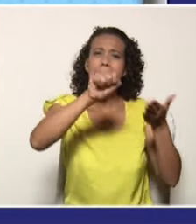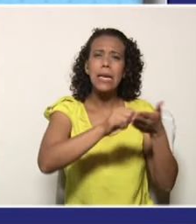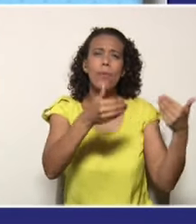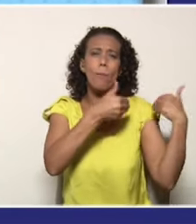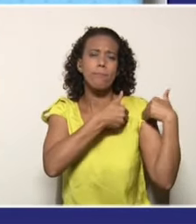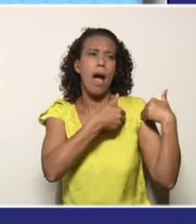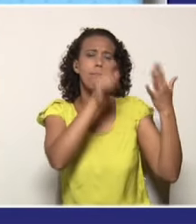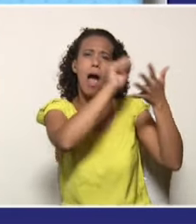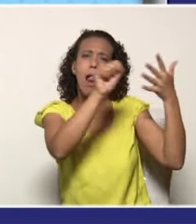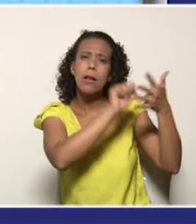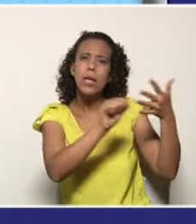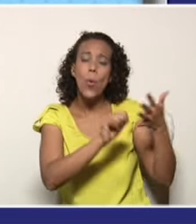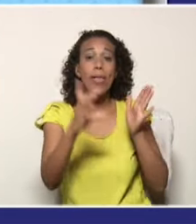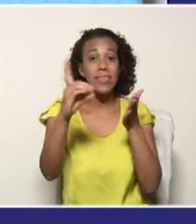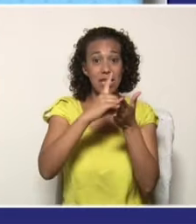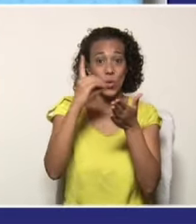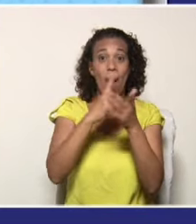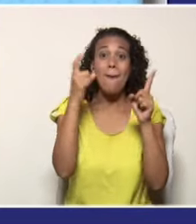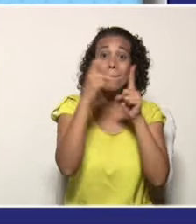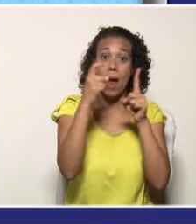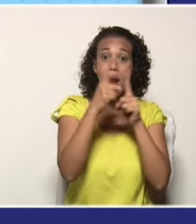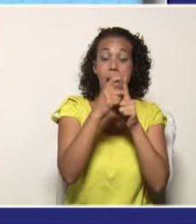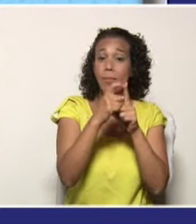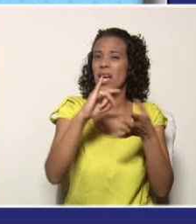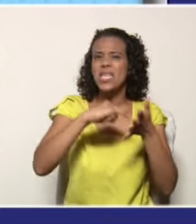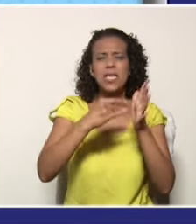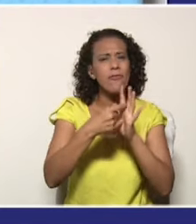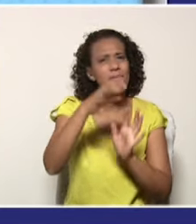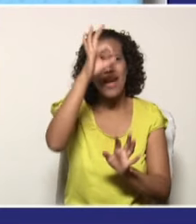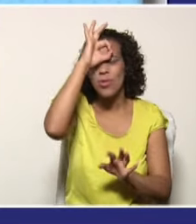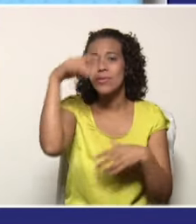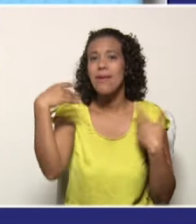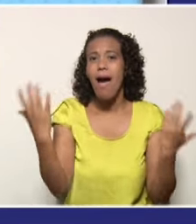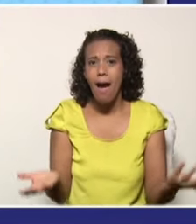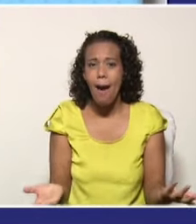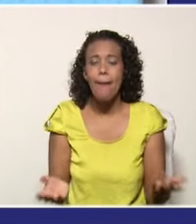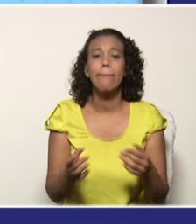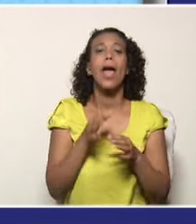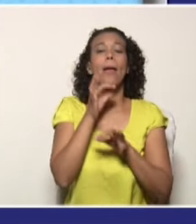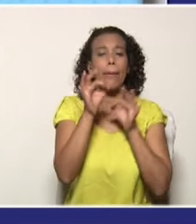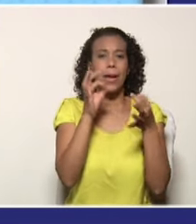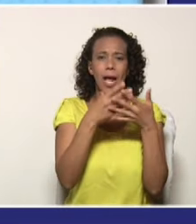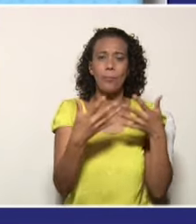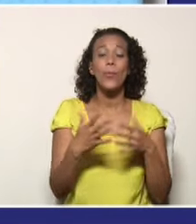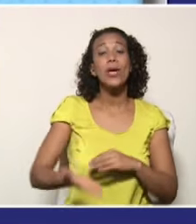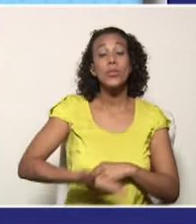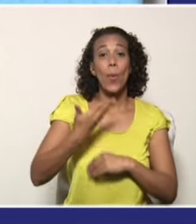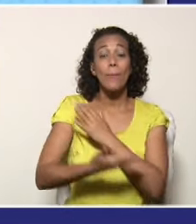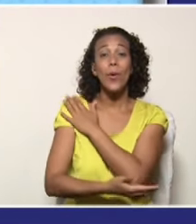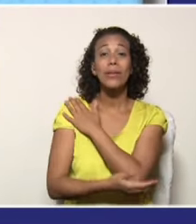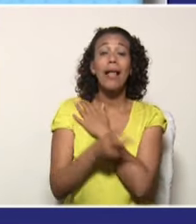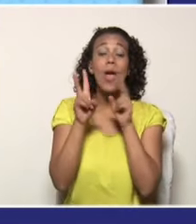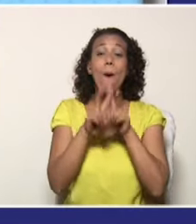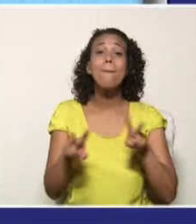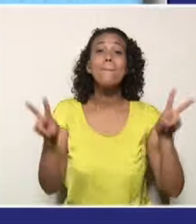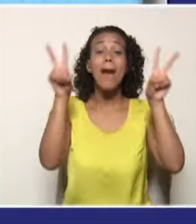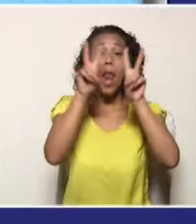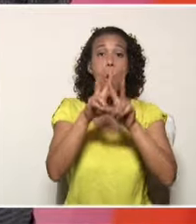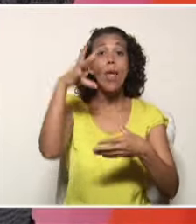preámbulo? Vas a buscar en el diccionario las palabras desconocidas, vas a ver o vas a escribir por qué son importantes los valores